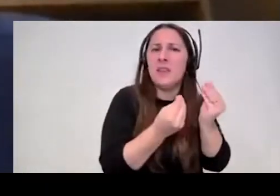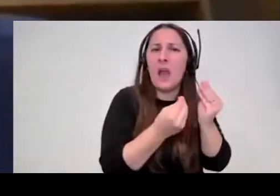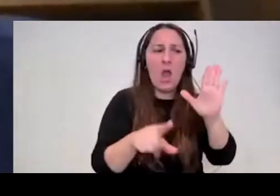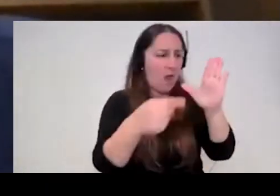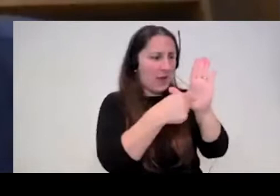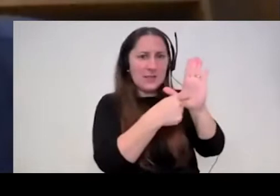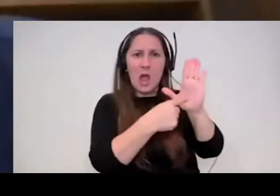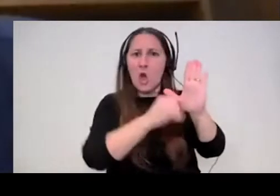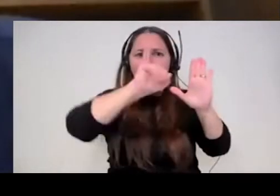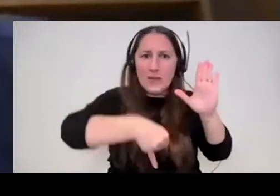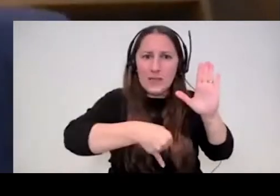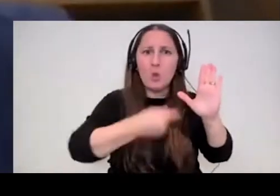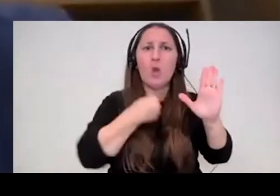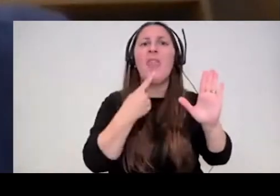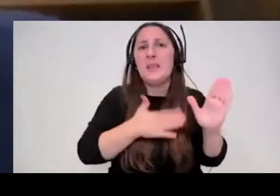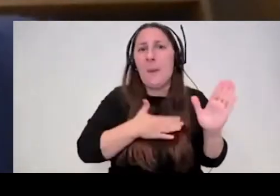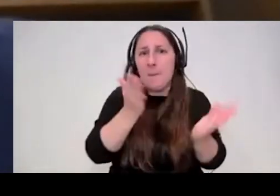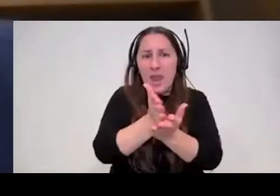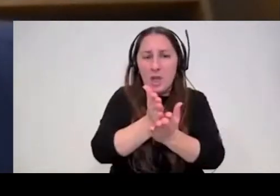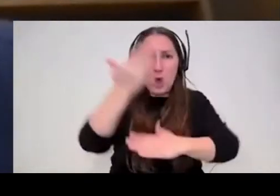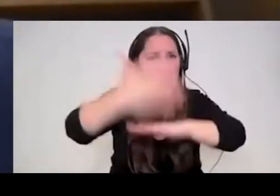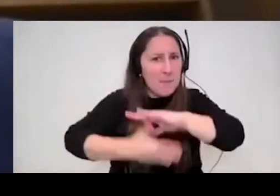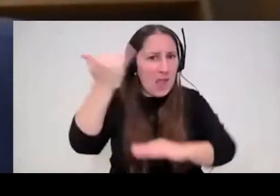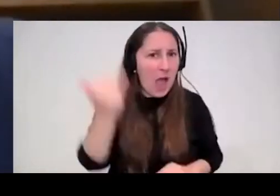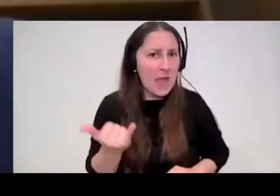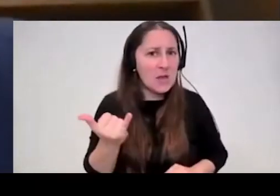derechos? Yo creo que no.